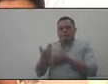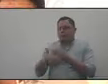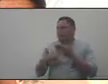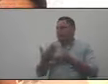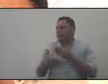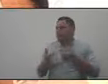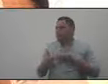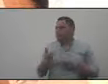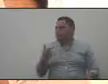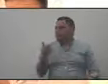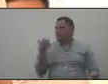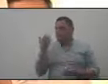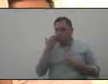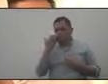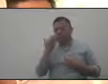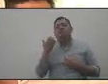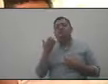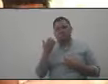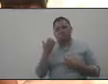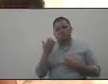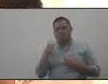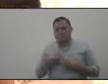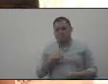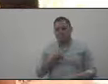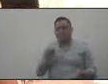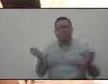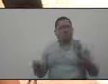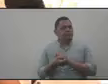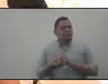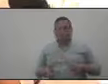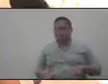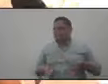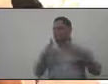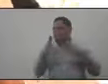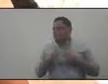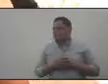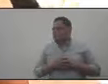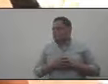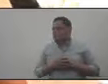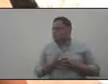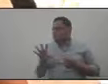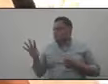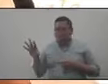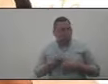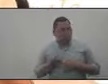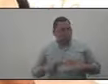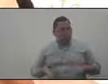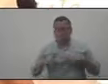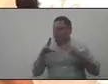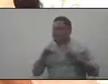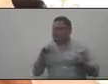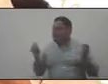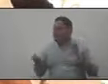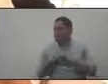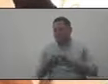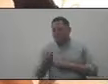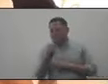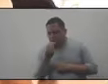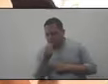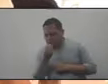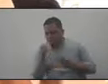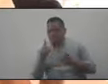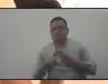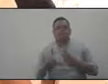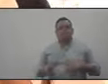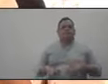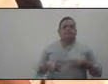esta enfermedad es terrible. Esta enfermedad le cambia a uno la vida totalmente. Los hábitos y todo. Todo, todo, los hábitos de comer, los hábitos